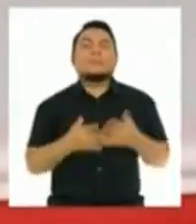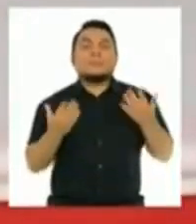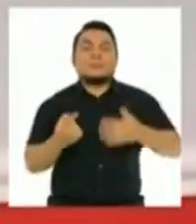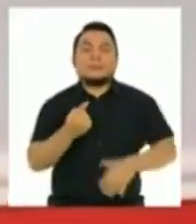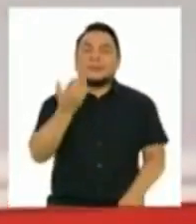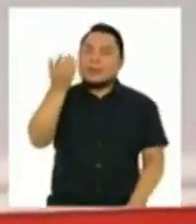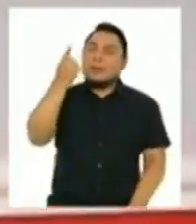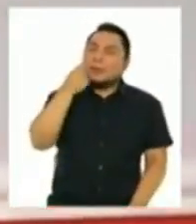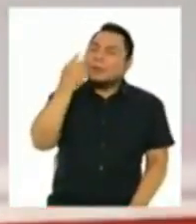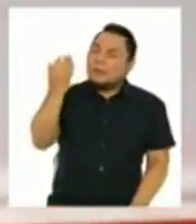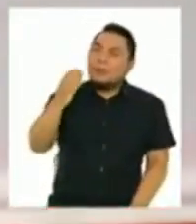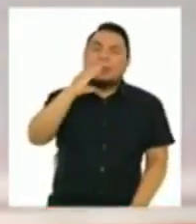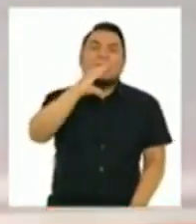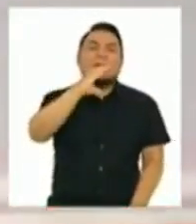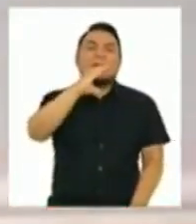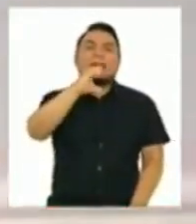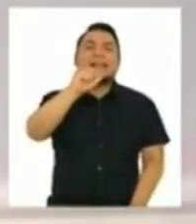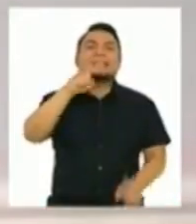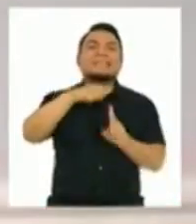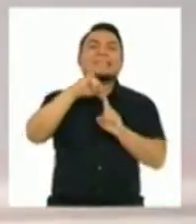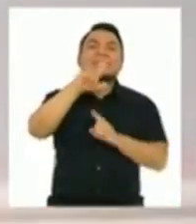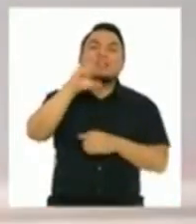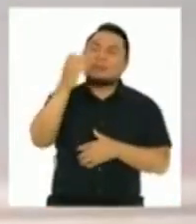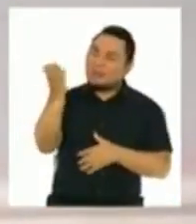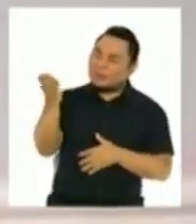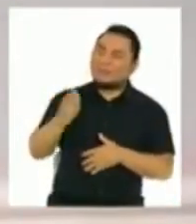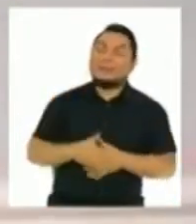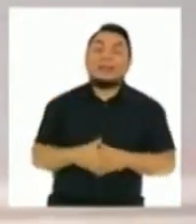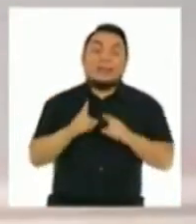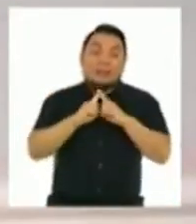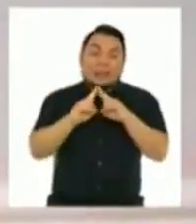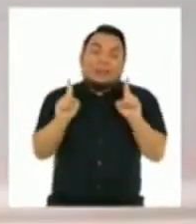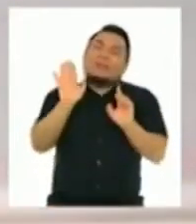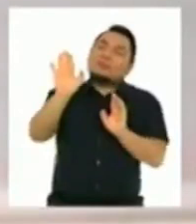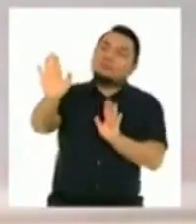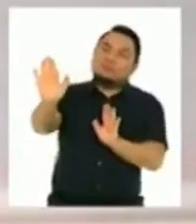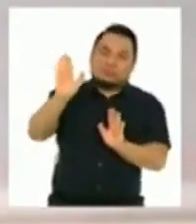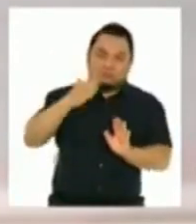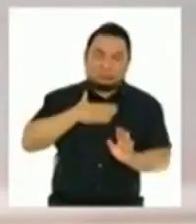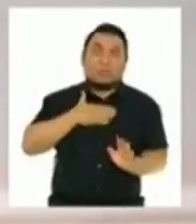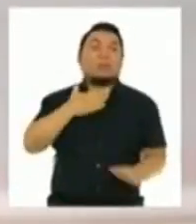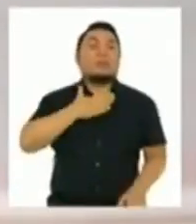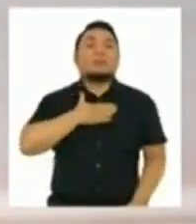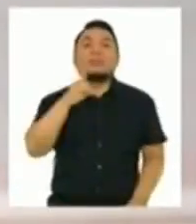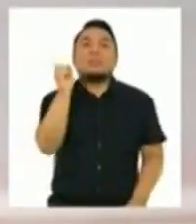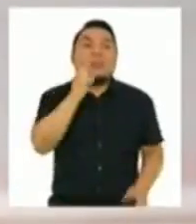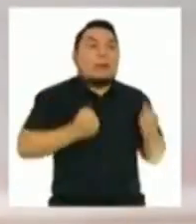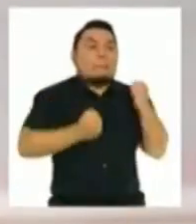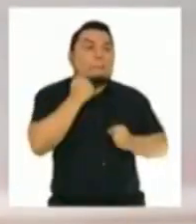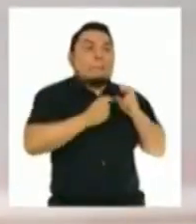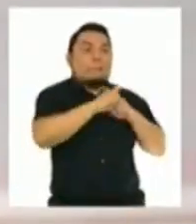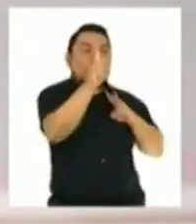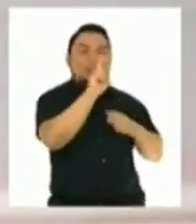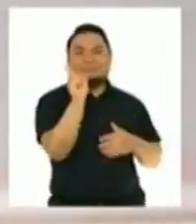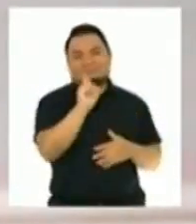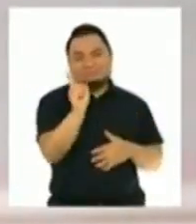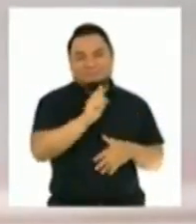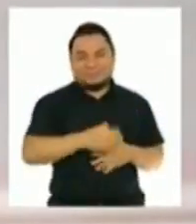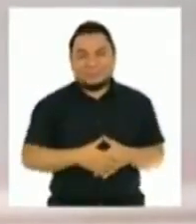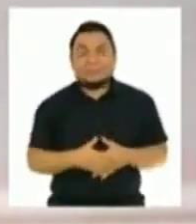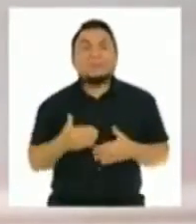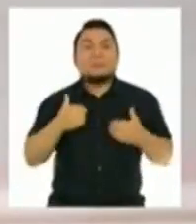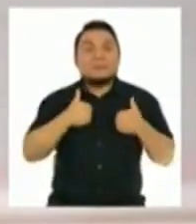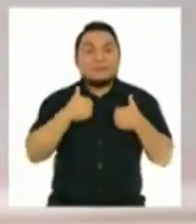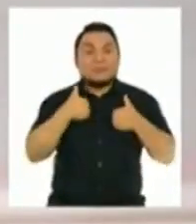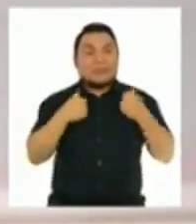Señor Castillo, a diferencia de usted, yo no me corro. Y he